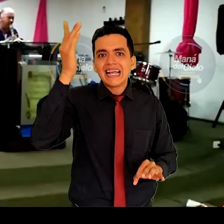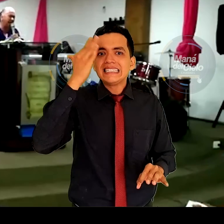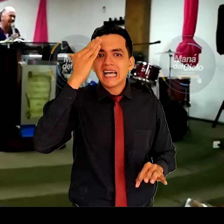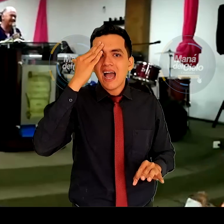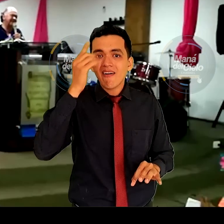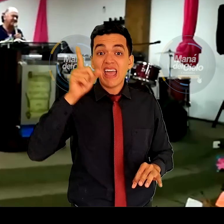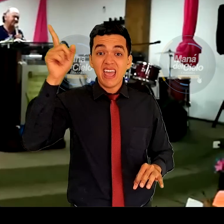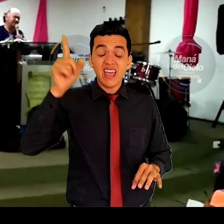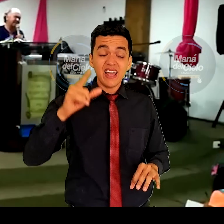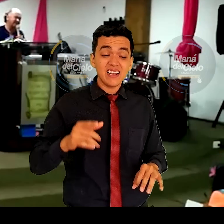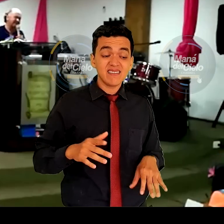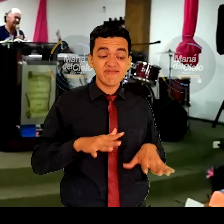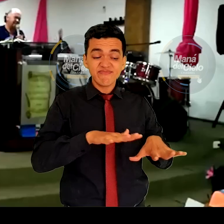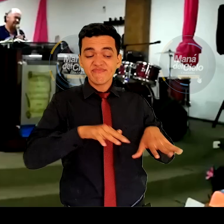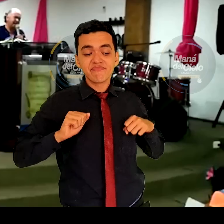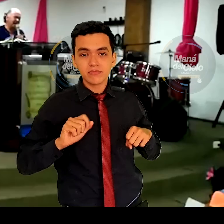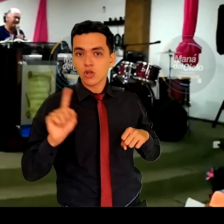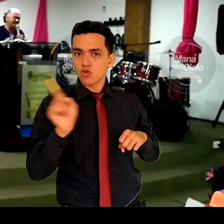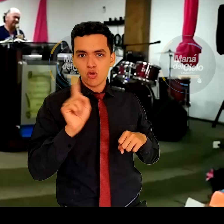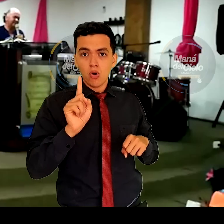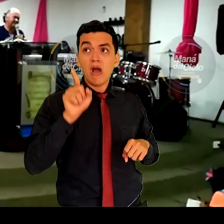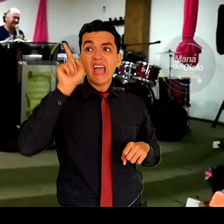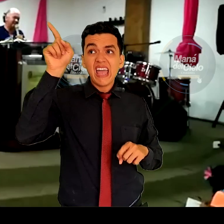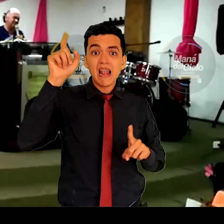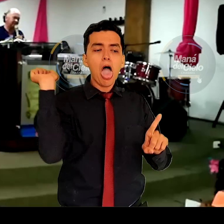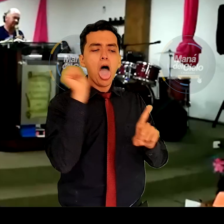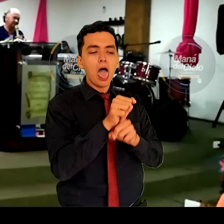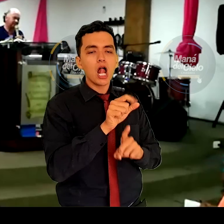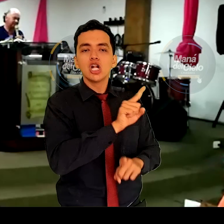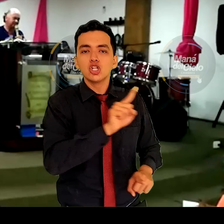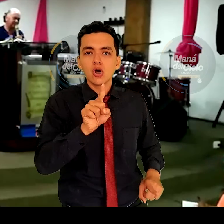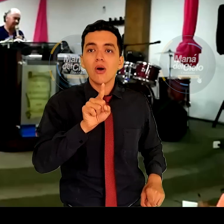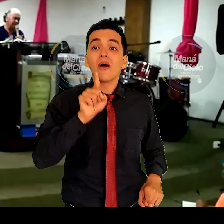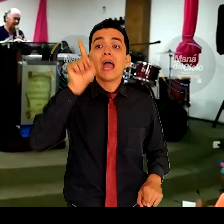Oh, apláudale en esta noche. Alabanza al Señor.